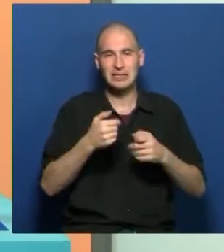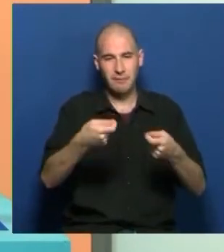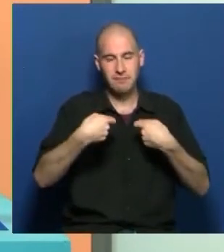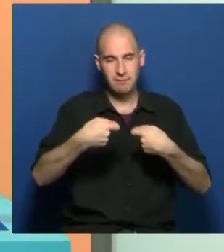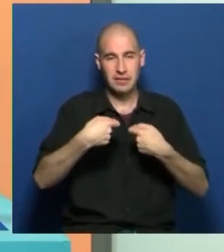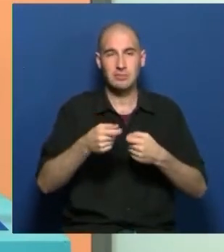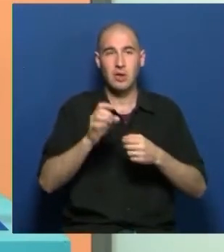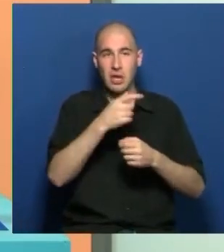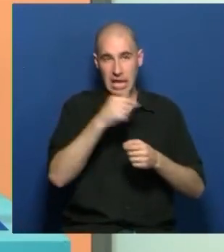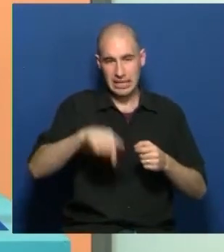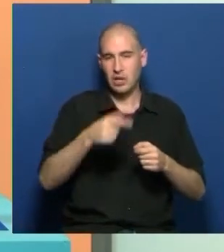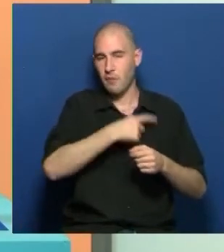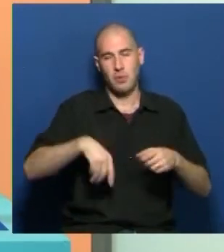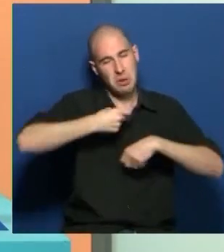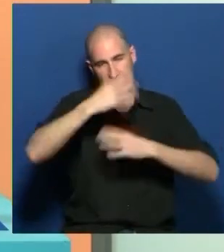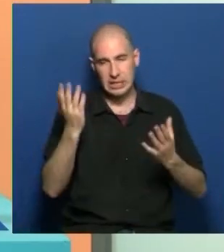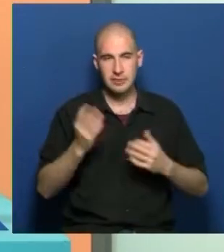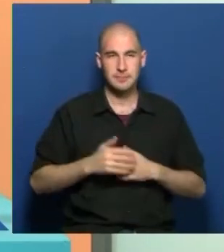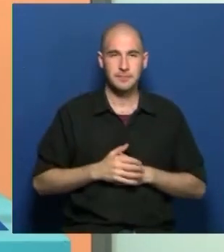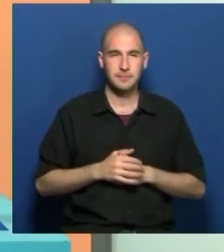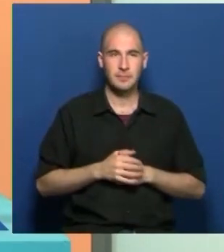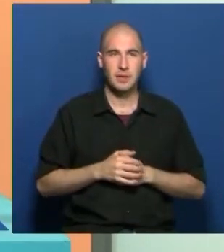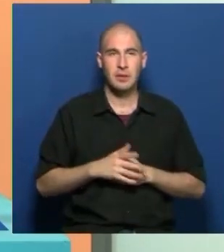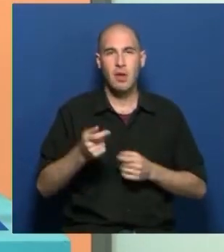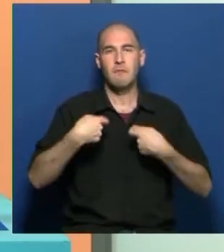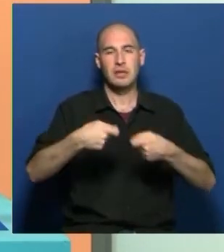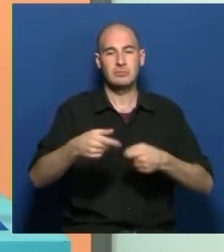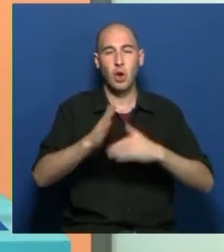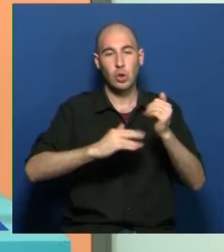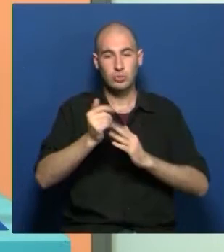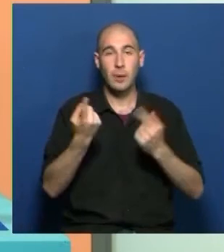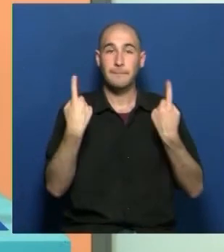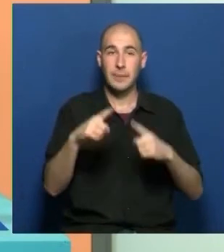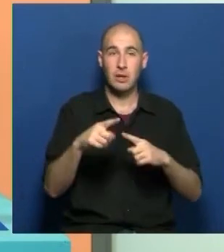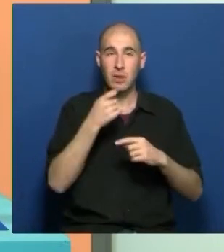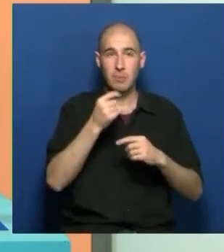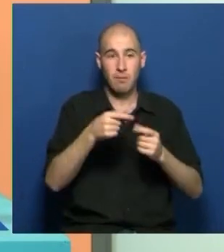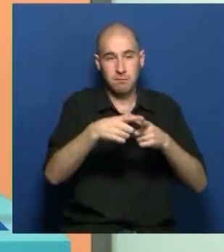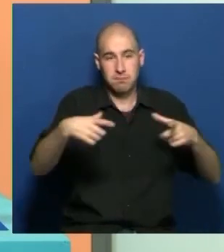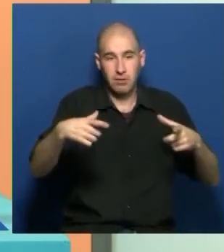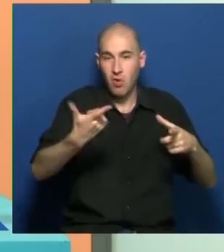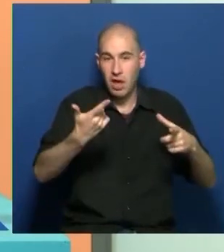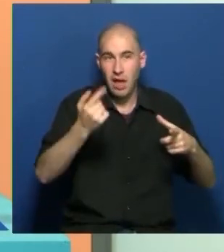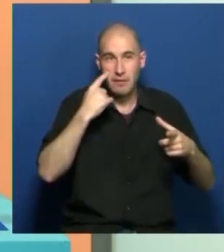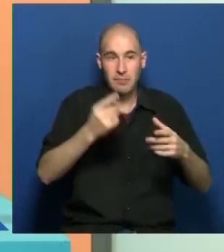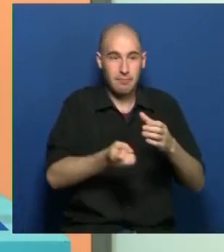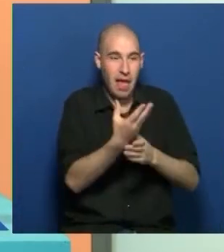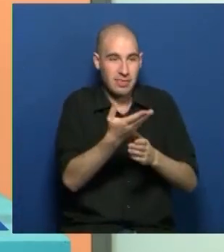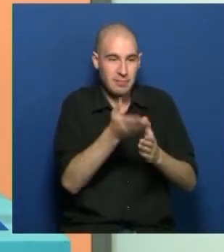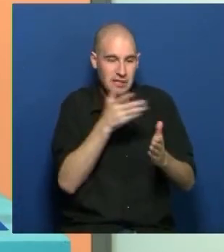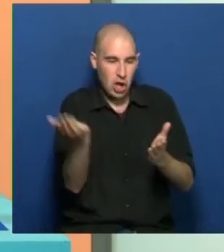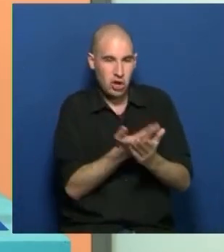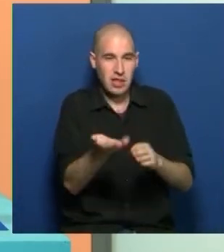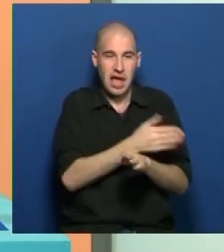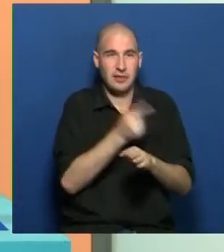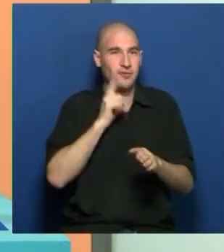financiamiento, no solo estamos hablando de cualquier gobierno, ¿no? Sí. Para financiar sus obras. Pero si no dejan crecer es como que veamos una planta y si la estamos cortando antes